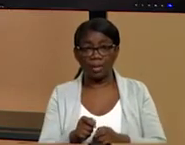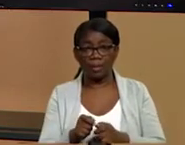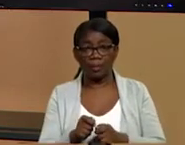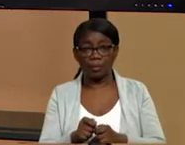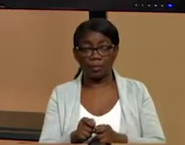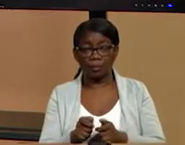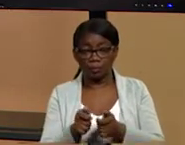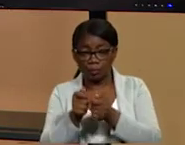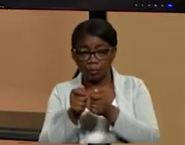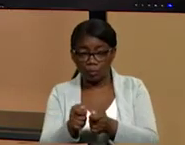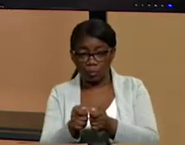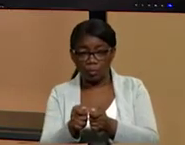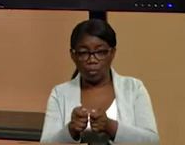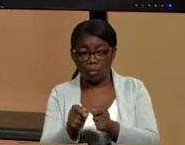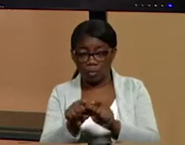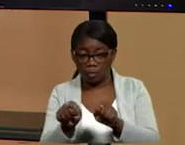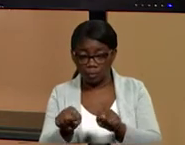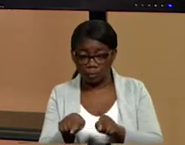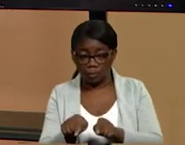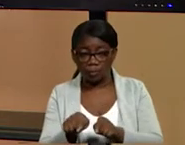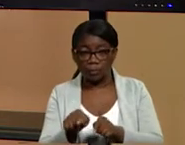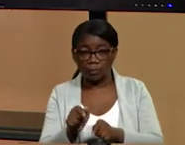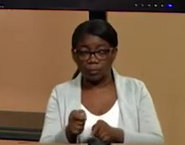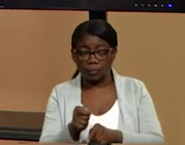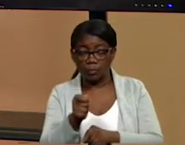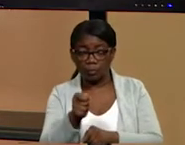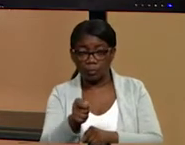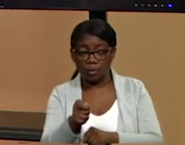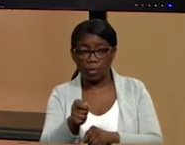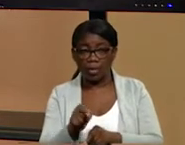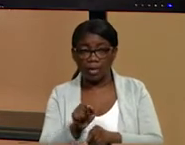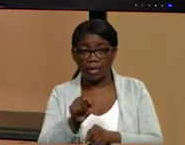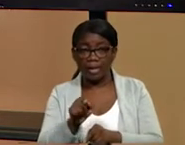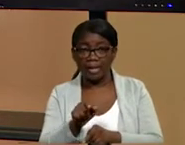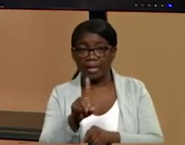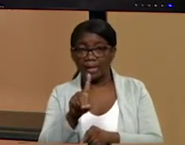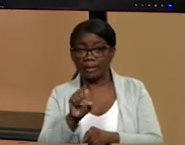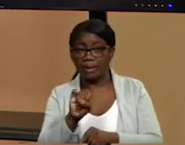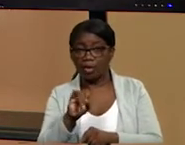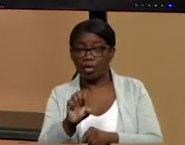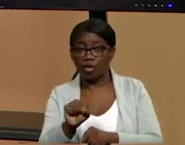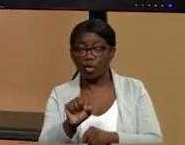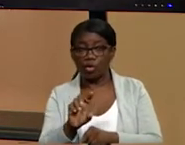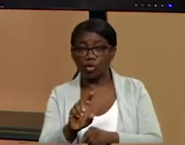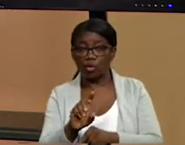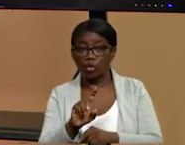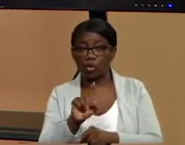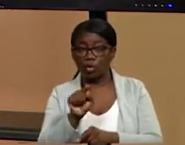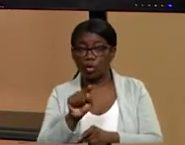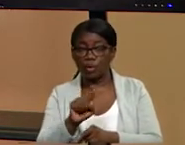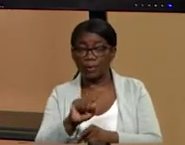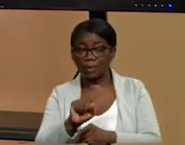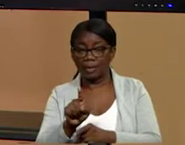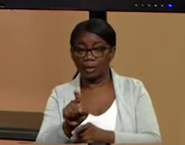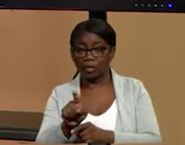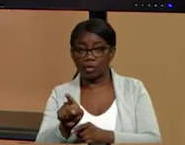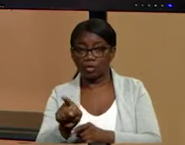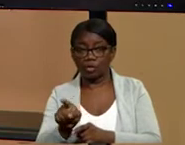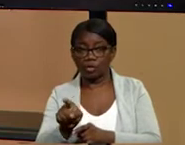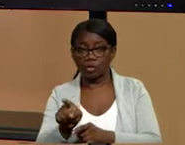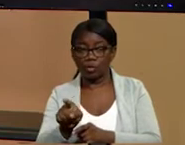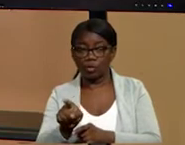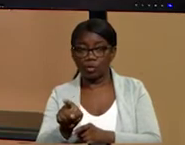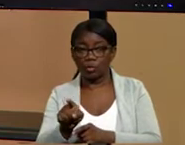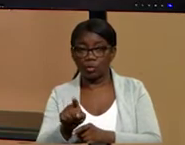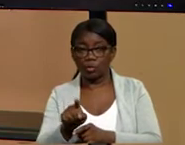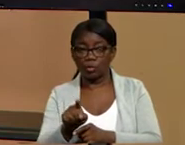ya sea directa o inversamente, medimos y el diodo se activa, o sea, el multímetro, corrijo, se